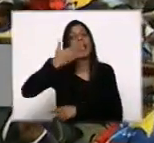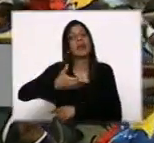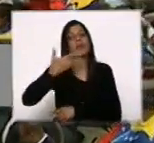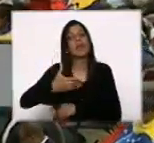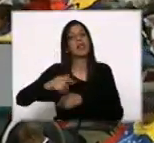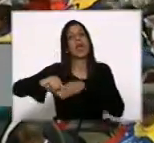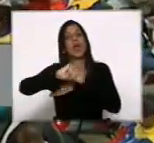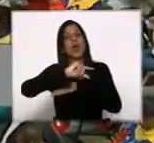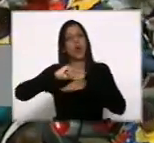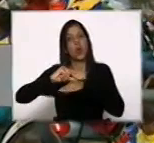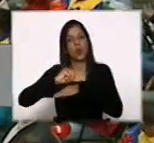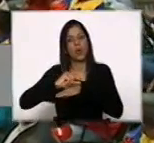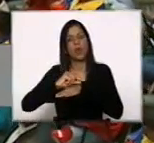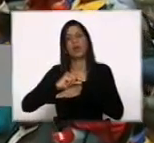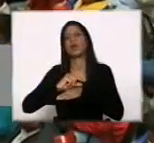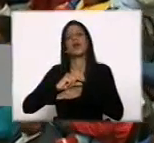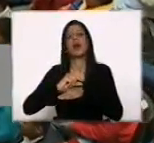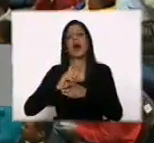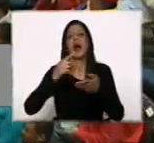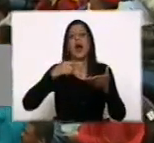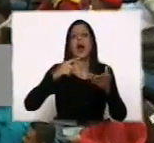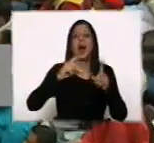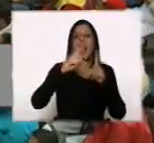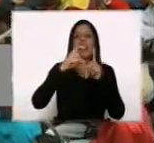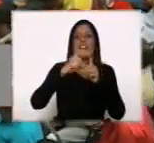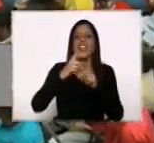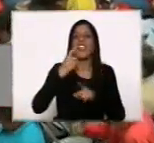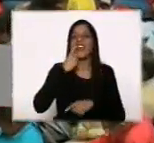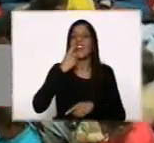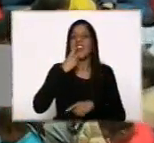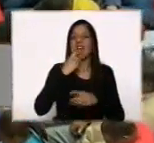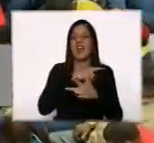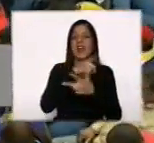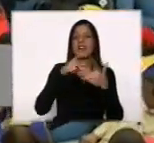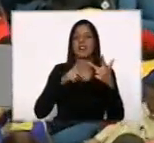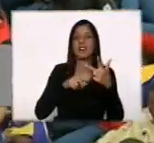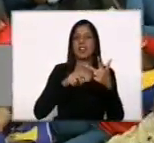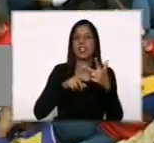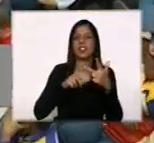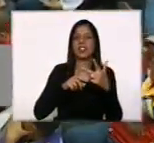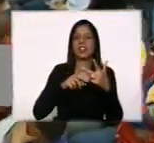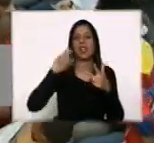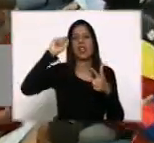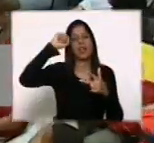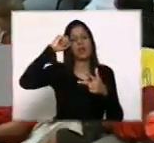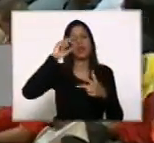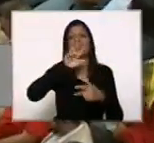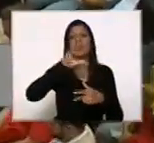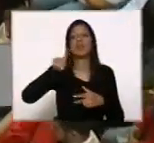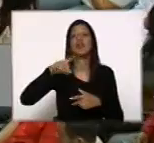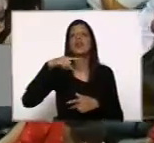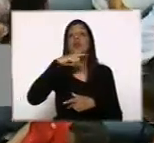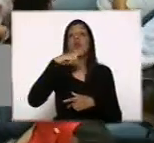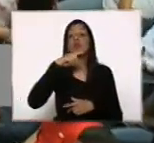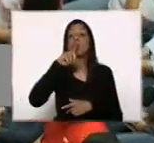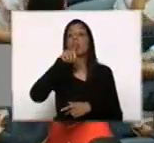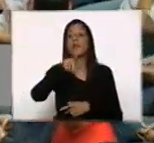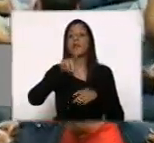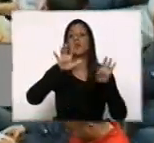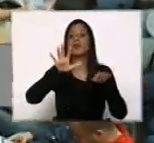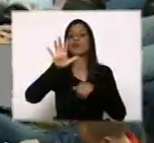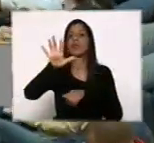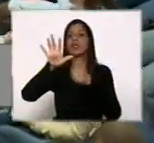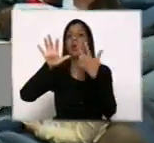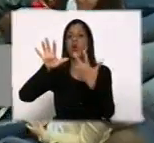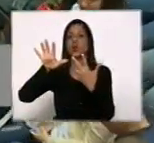gobierno, además de contar con la aprobación de los tres partidos, ¿verdad? Hay que recordar que el 31 de octubre de 1958